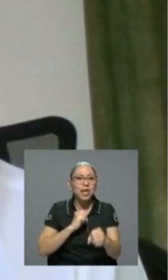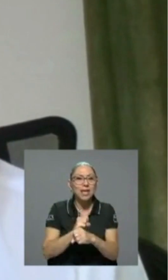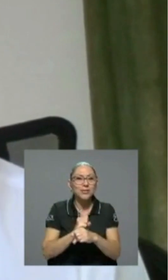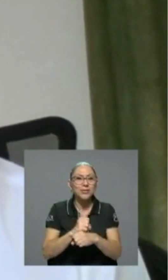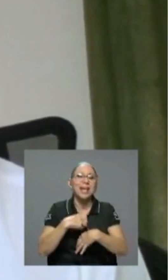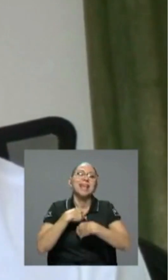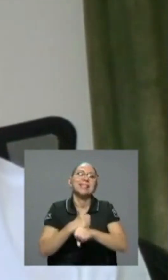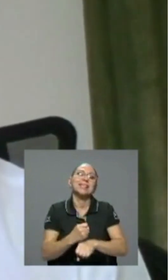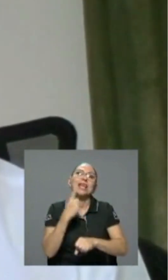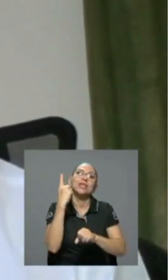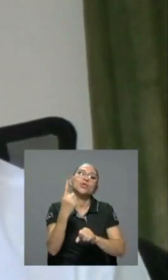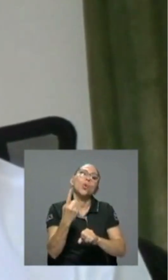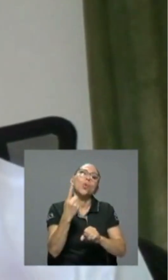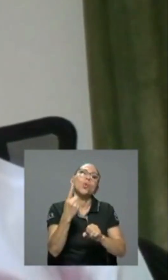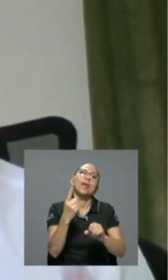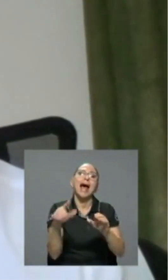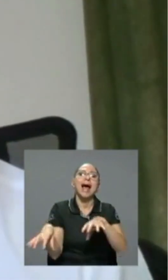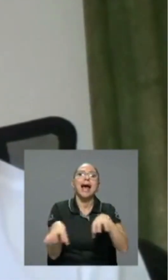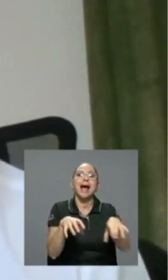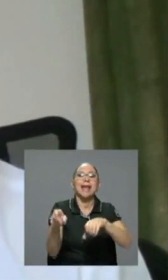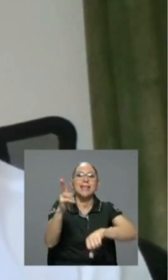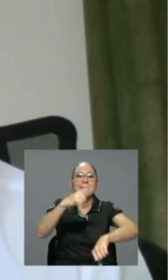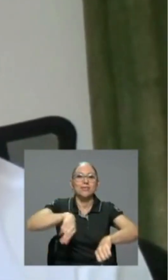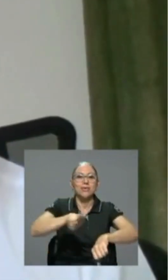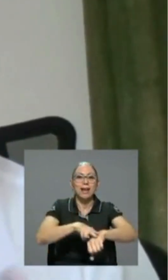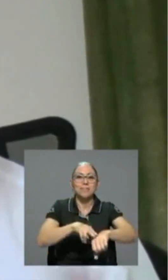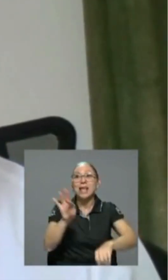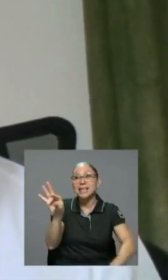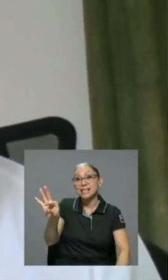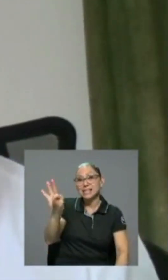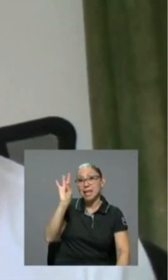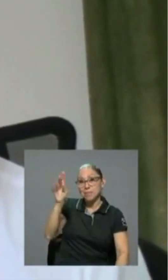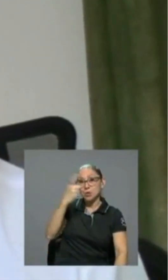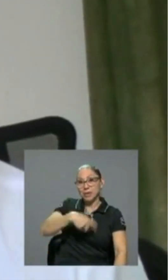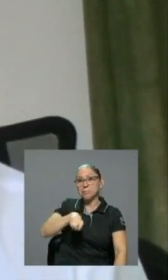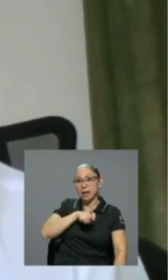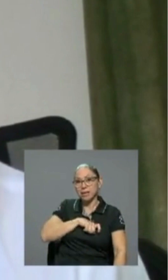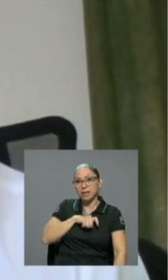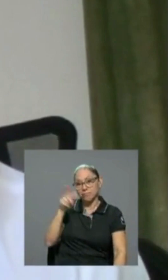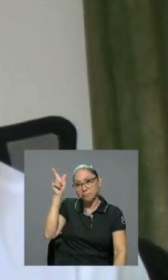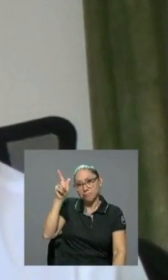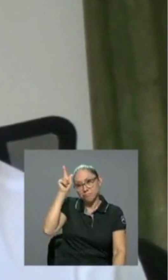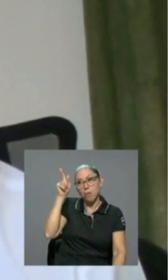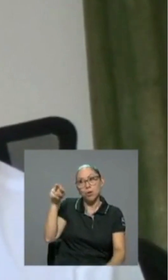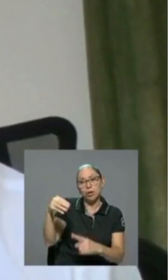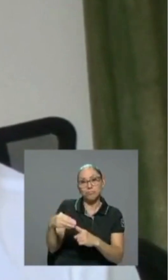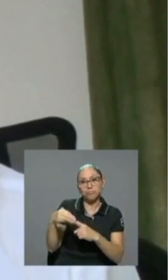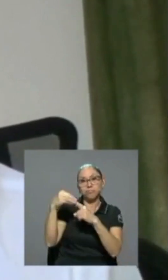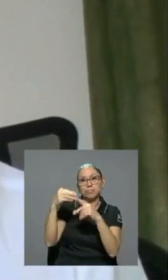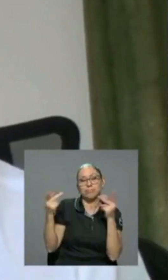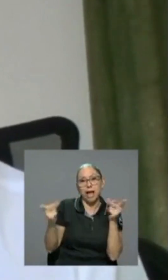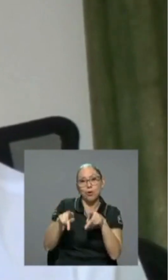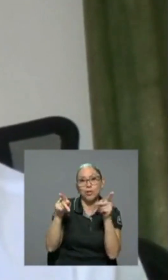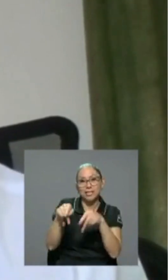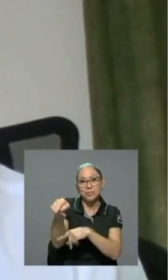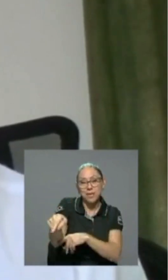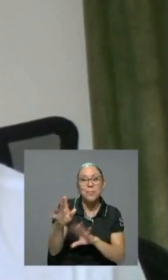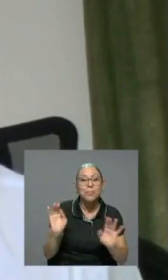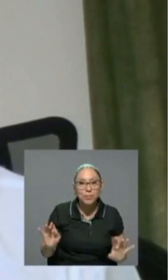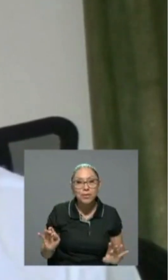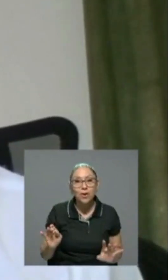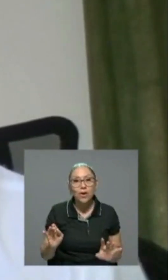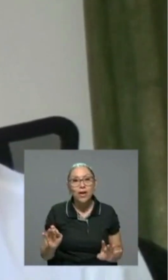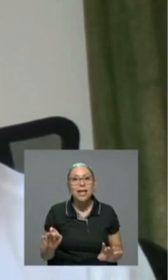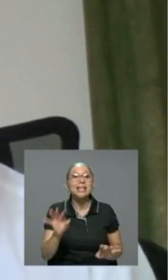nacional. Se invitó a, evidentemente, España como una gran protagonista del acontecimiento que se conmemoraba,